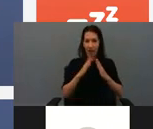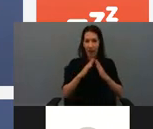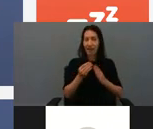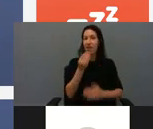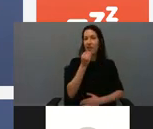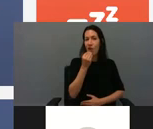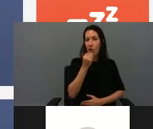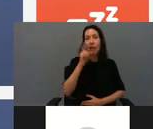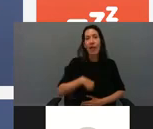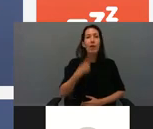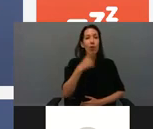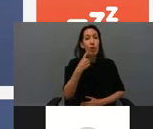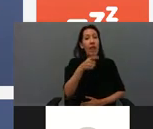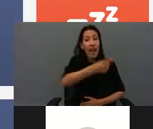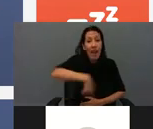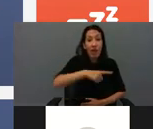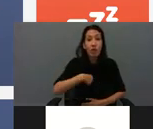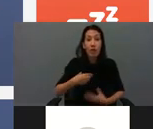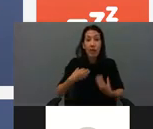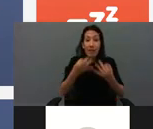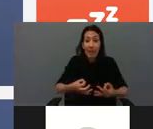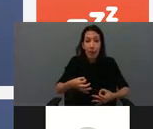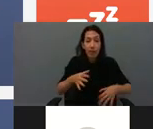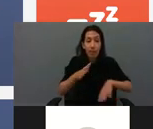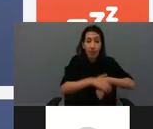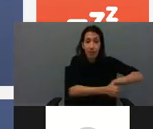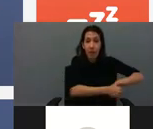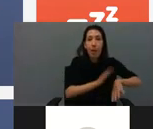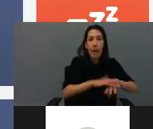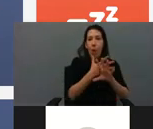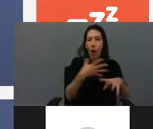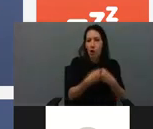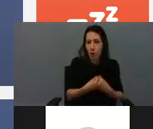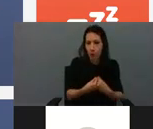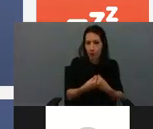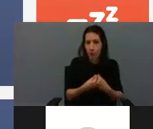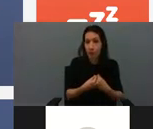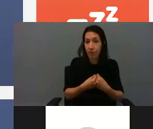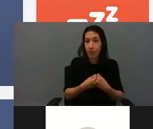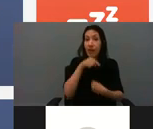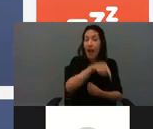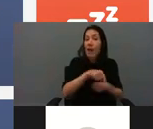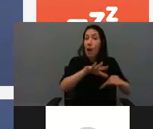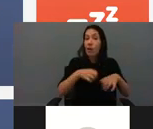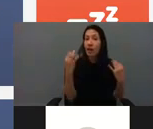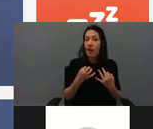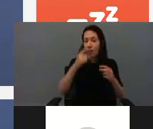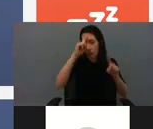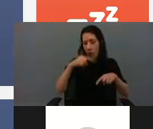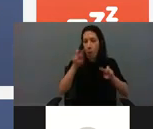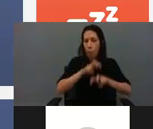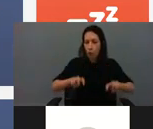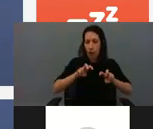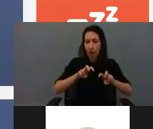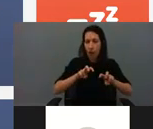a golosinas y ellos me llevaban de la mano para jugar con ellos. Aquí aprendí que tenía que buscarme la manera